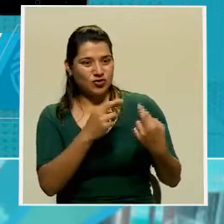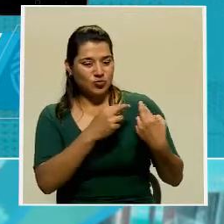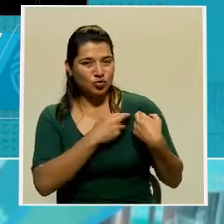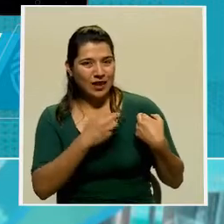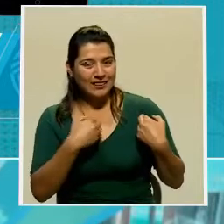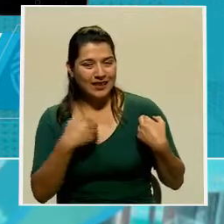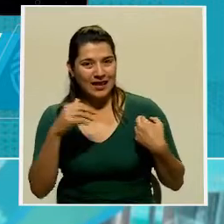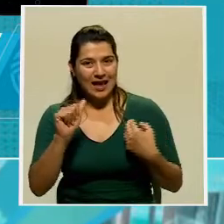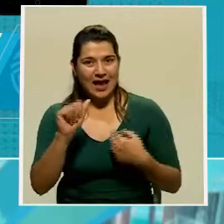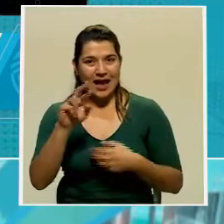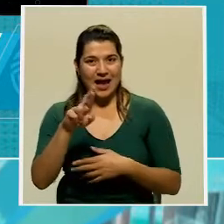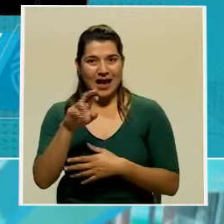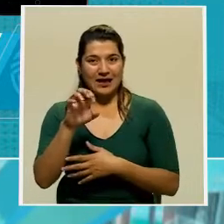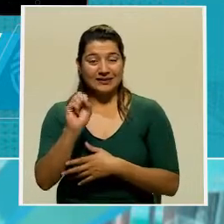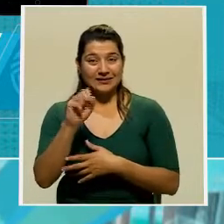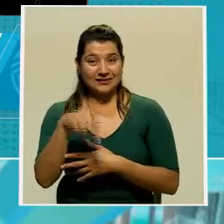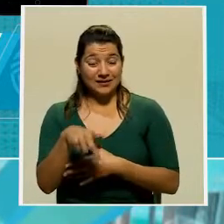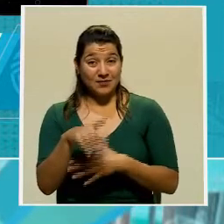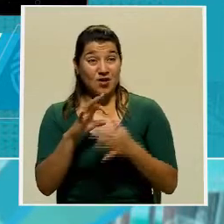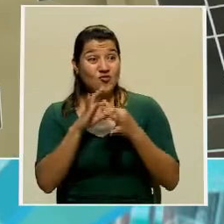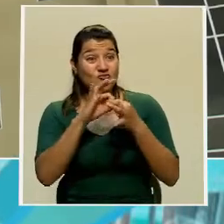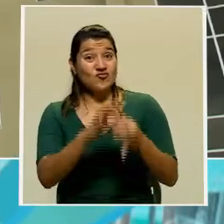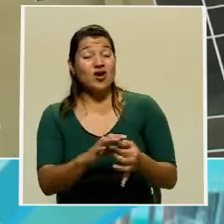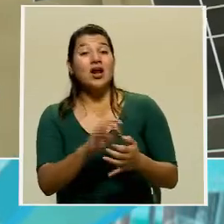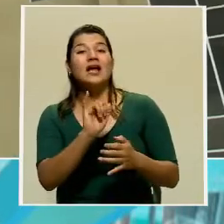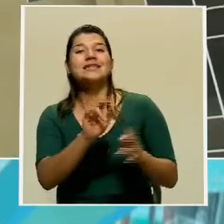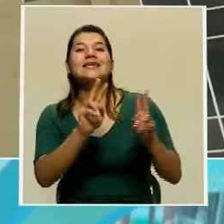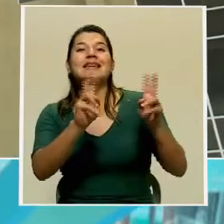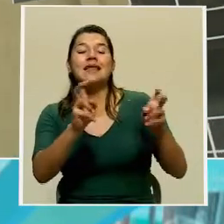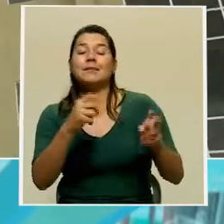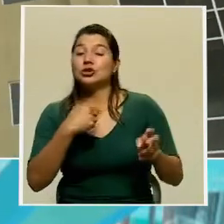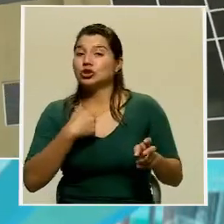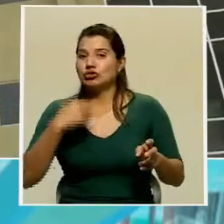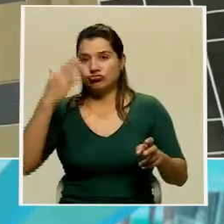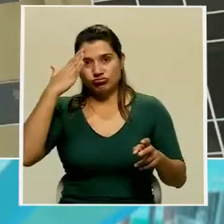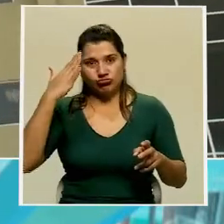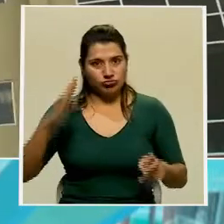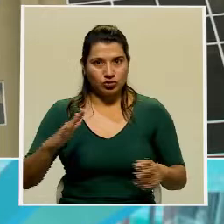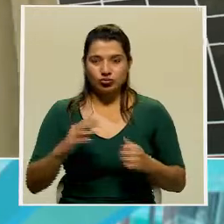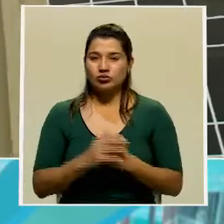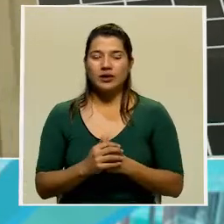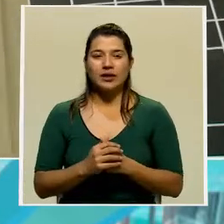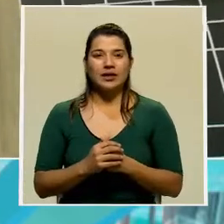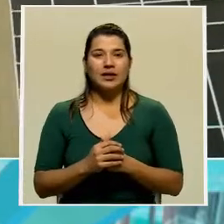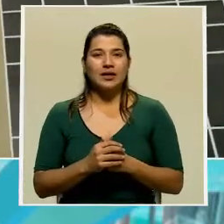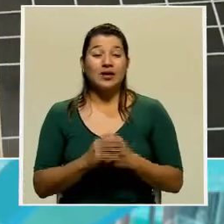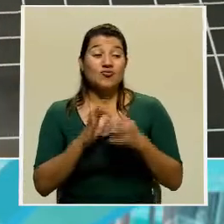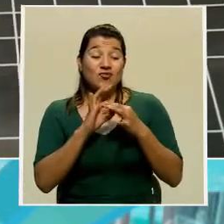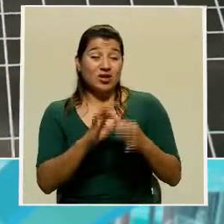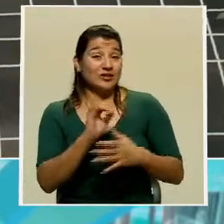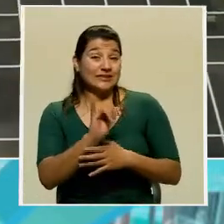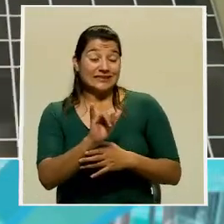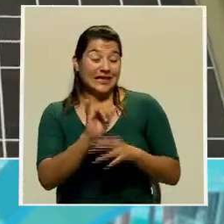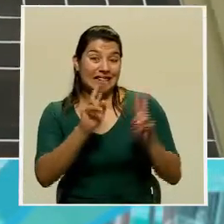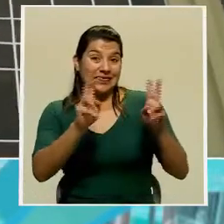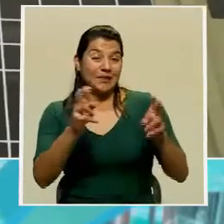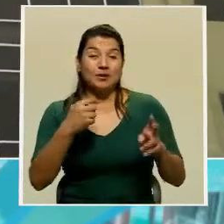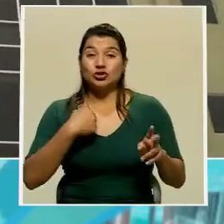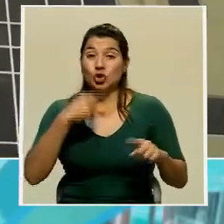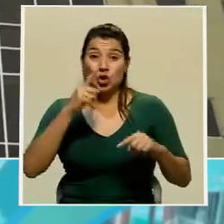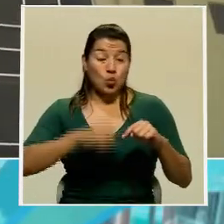Bueno, sobre ese tema yo no tengo conocimiento, ¿verdad? Sobre ese tema no le puedo